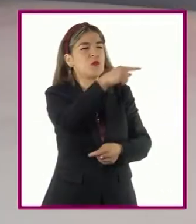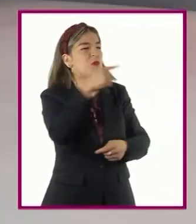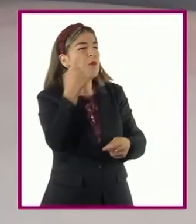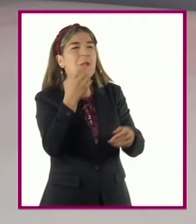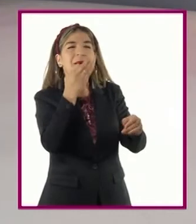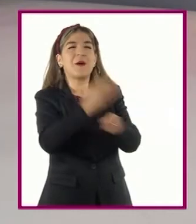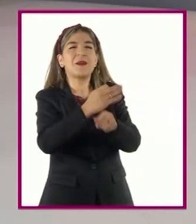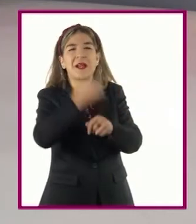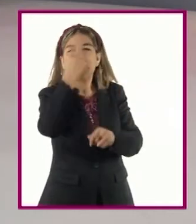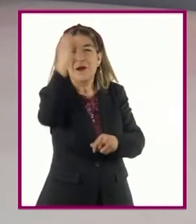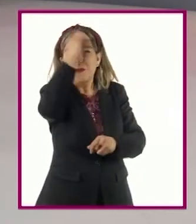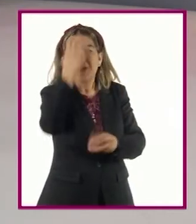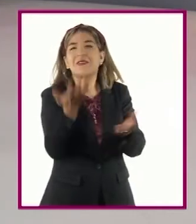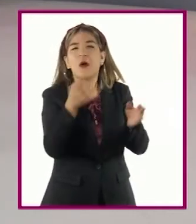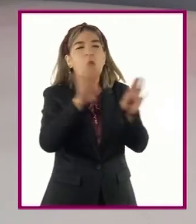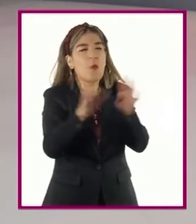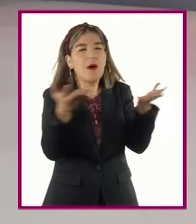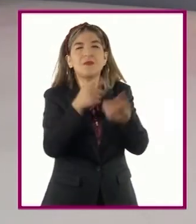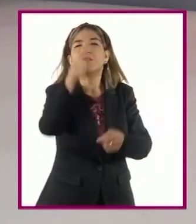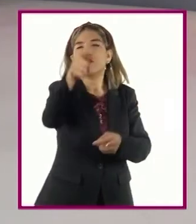a ustedes?